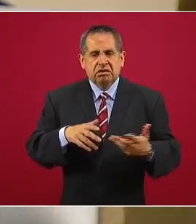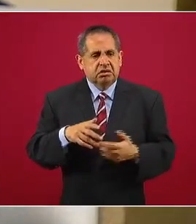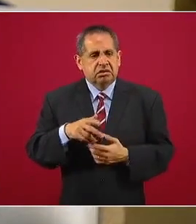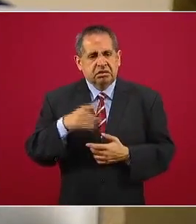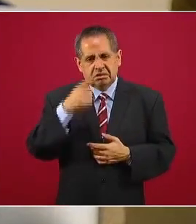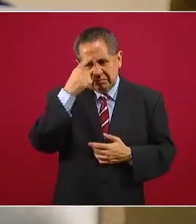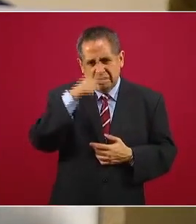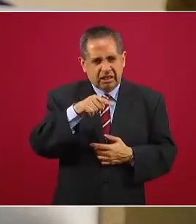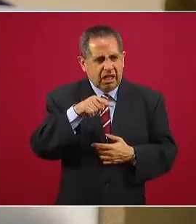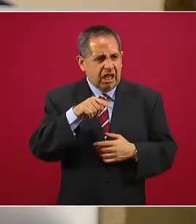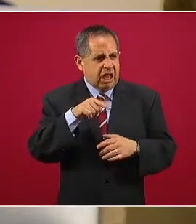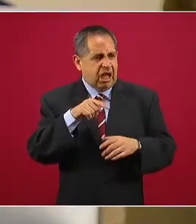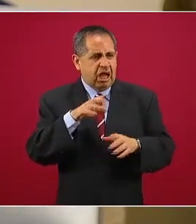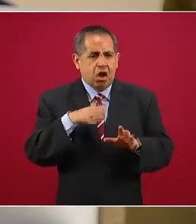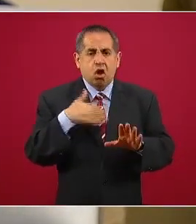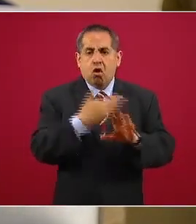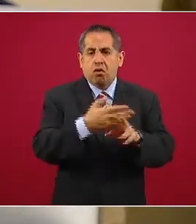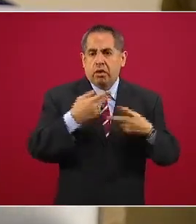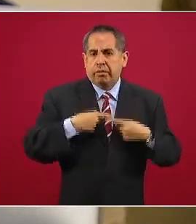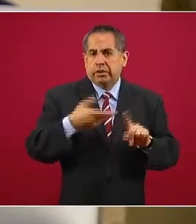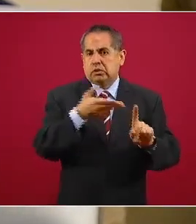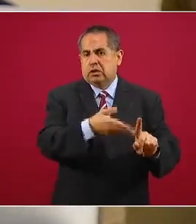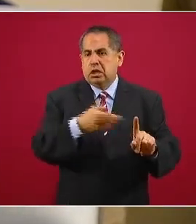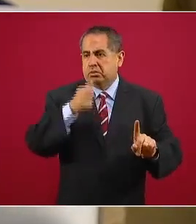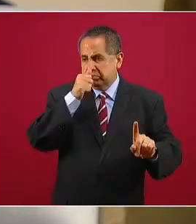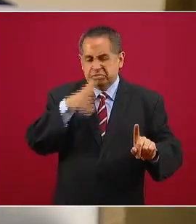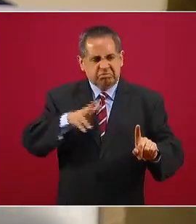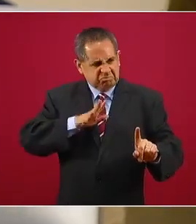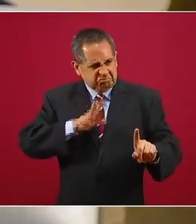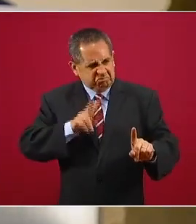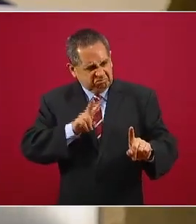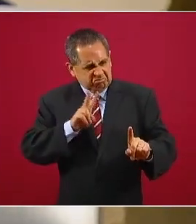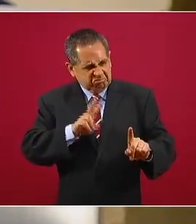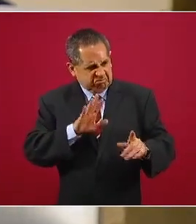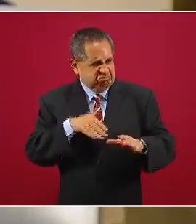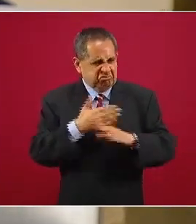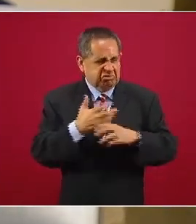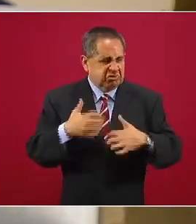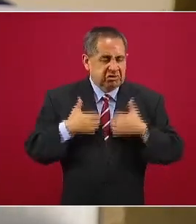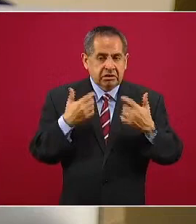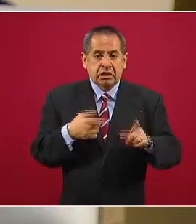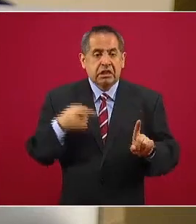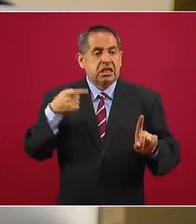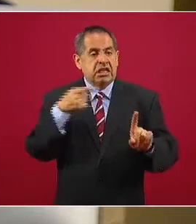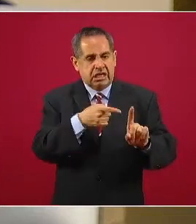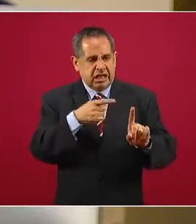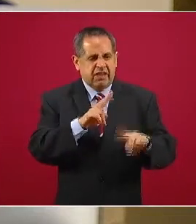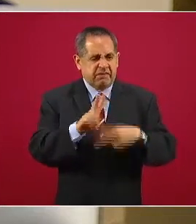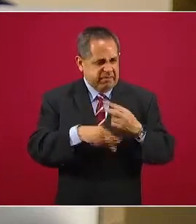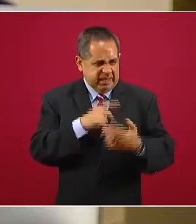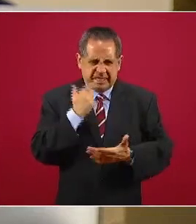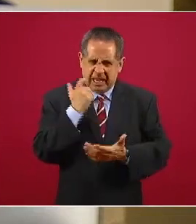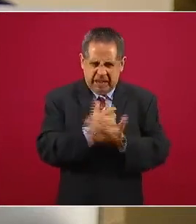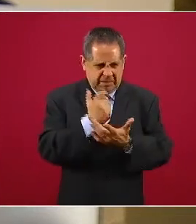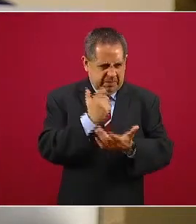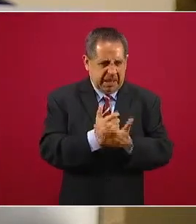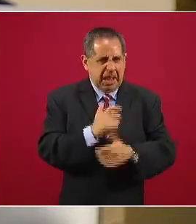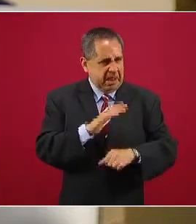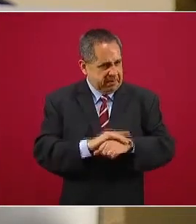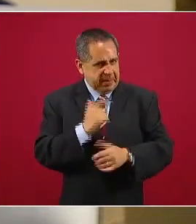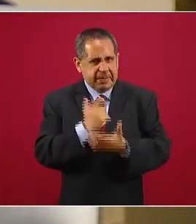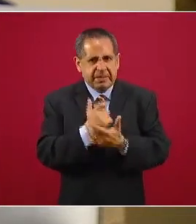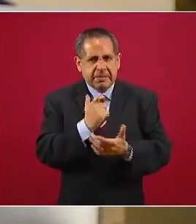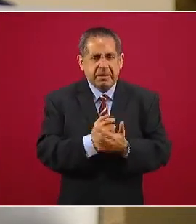cacería al comunicador, diciendo, y cito textual, este reportero va a pagar caro porque